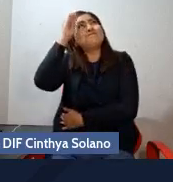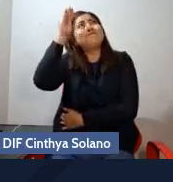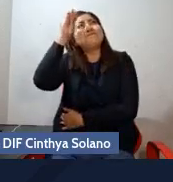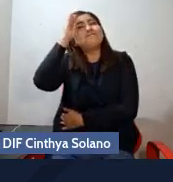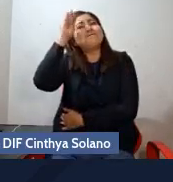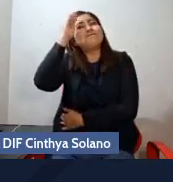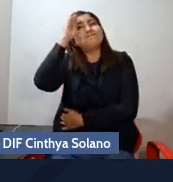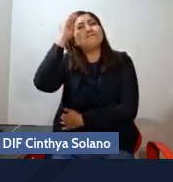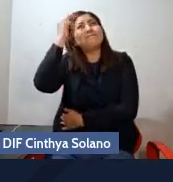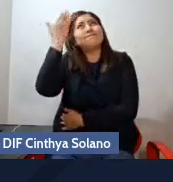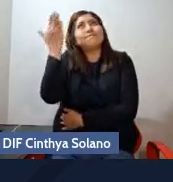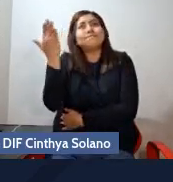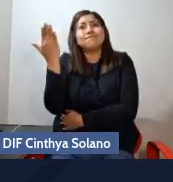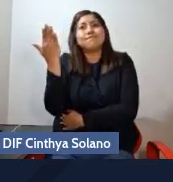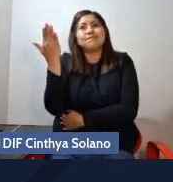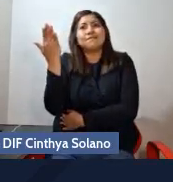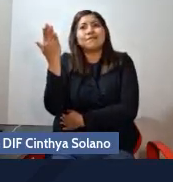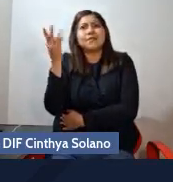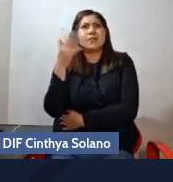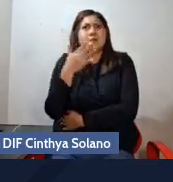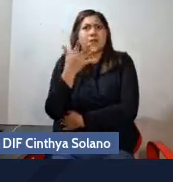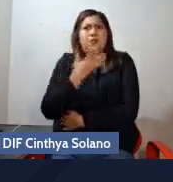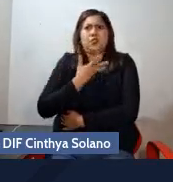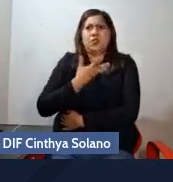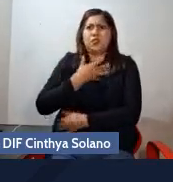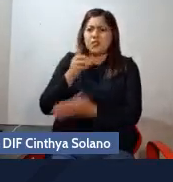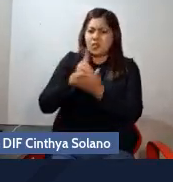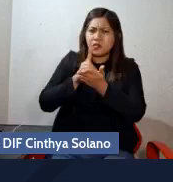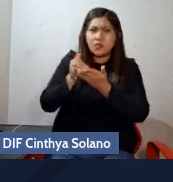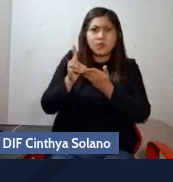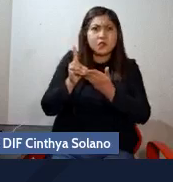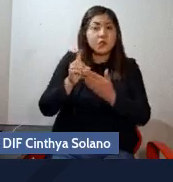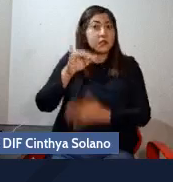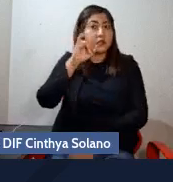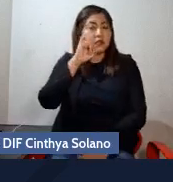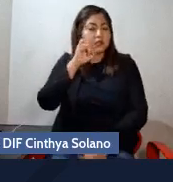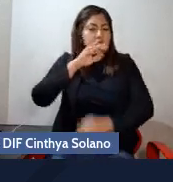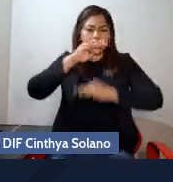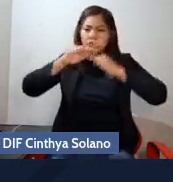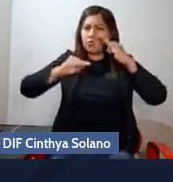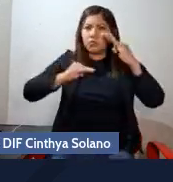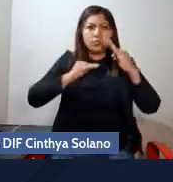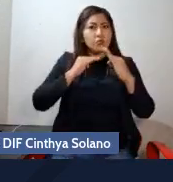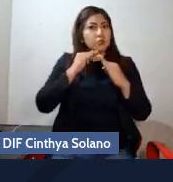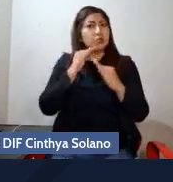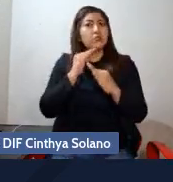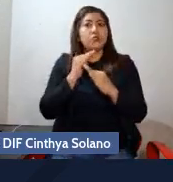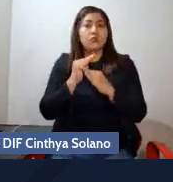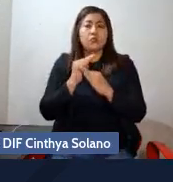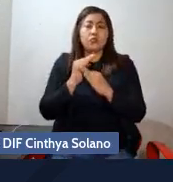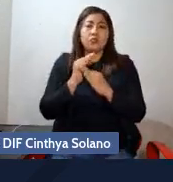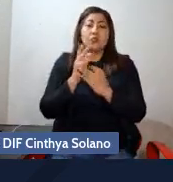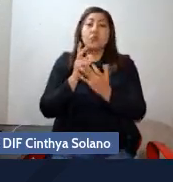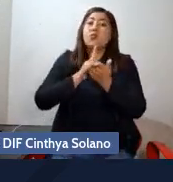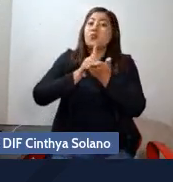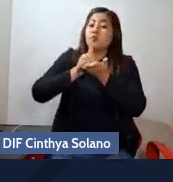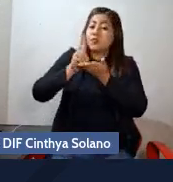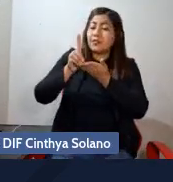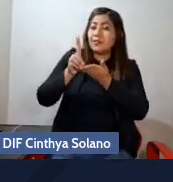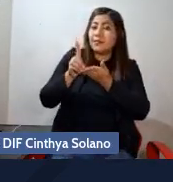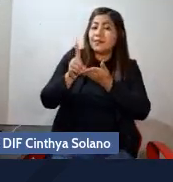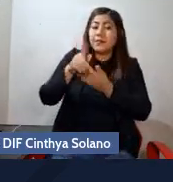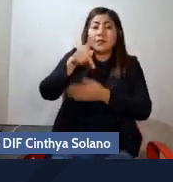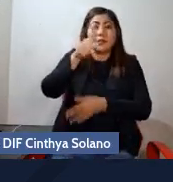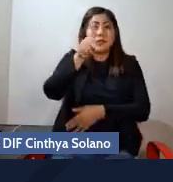¿Tenemos derechos? Sí, todos, absolutamente todos y todas los tenemos. Pero con cada uno de los derechos que